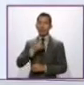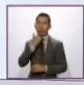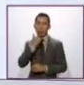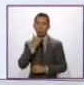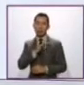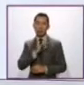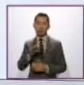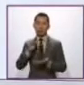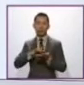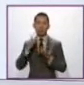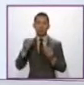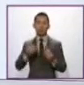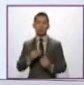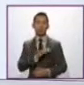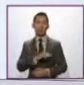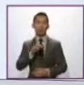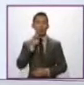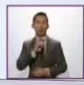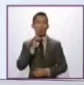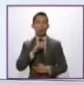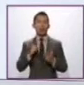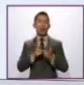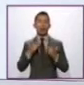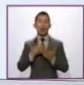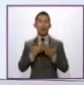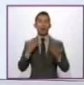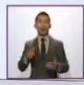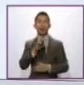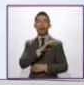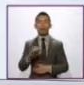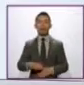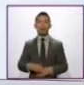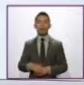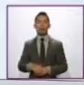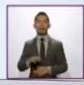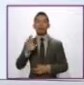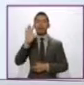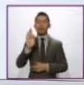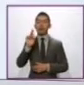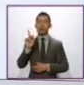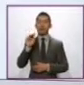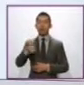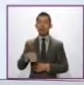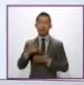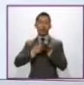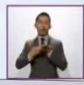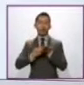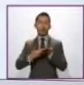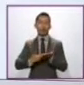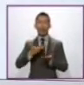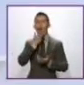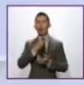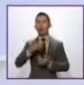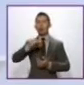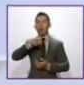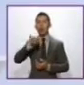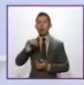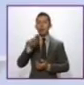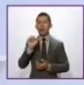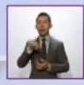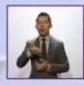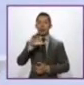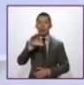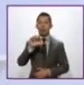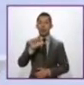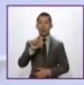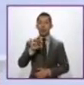gracias. Gracias, candidata. Vamos con el candidato del Partido Fuerza por México, Juan Carlos Martínez Cecias Rodríguez. Tiene